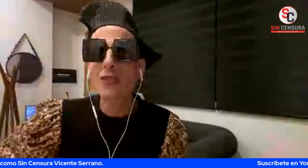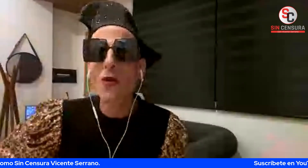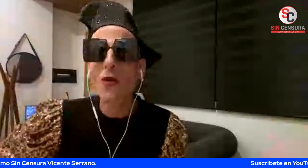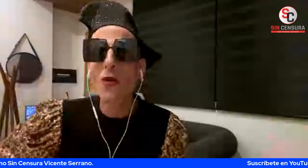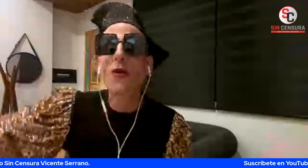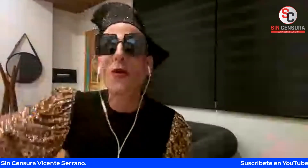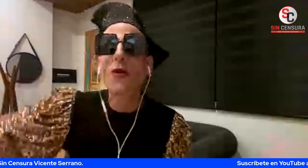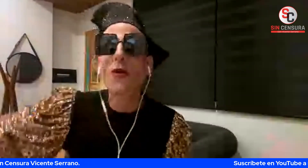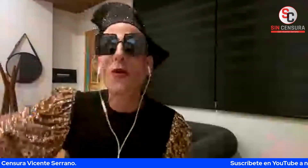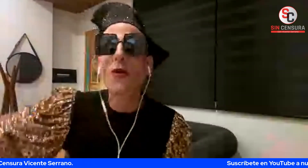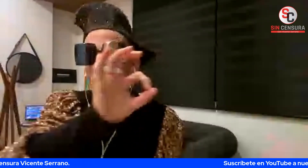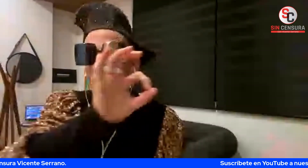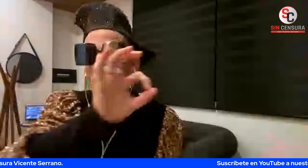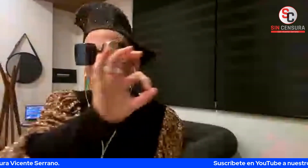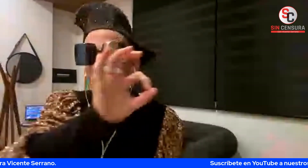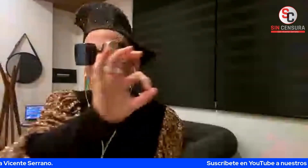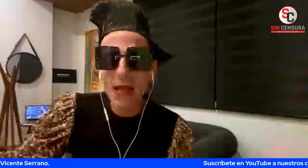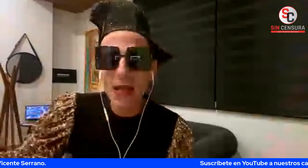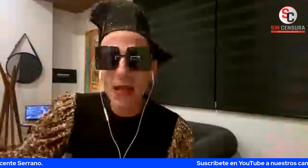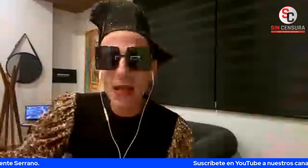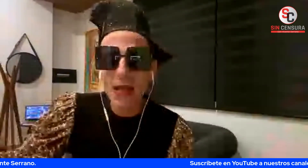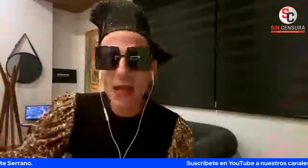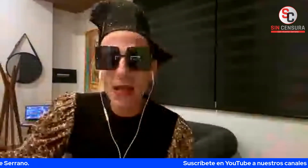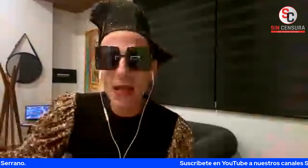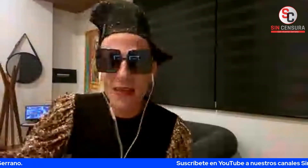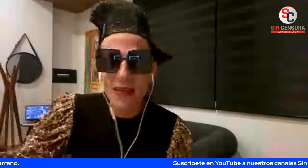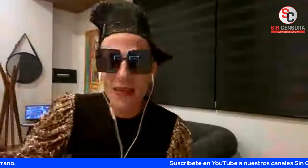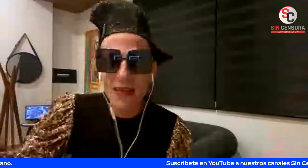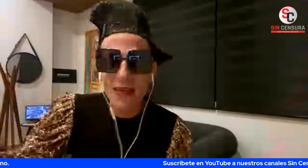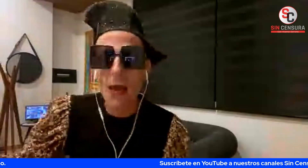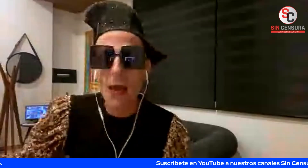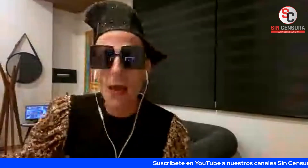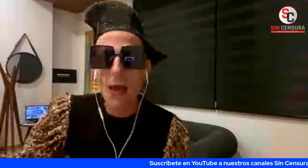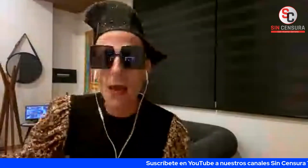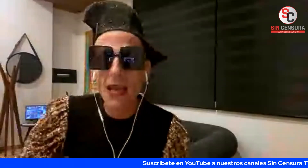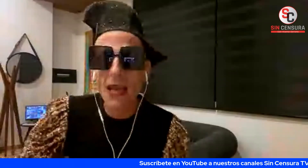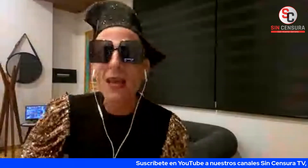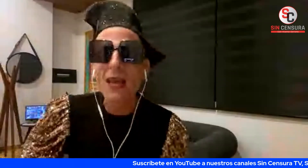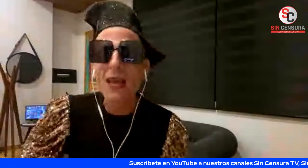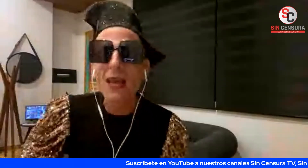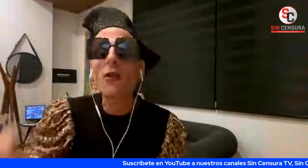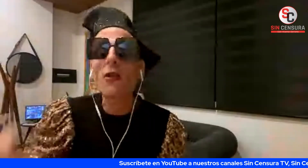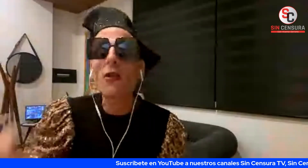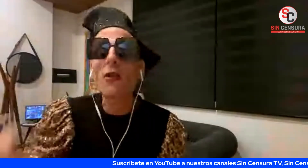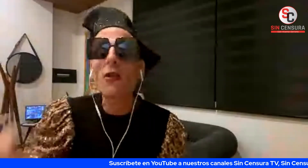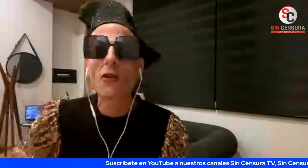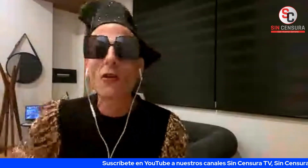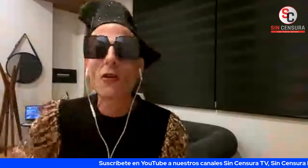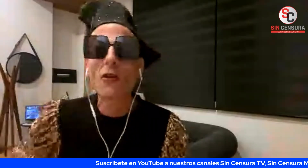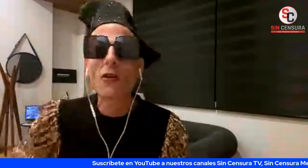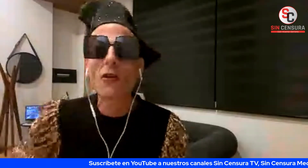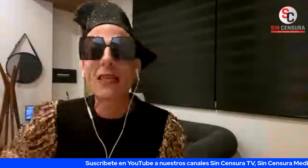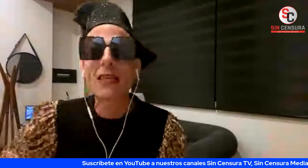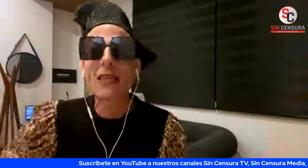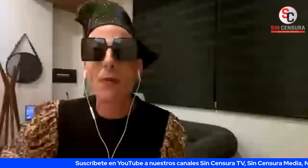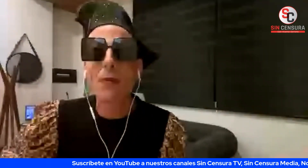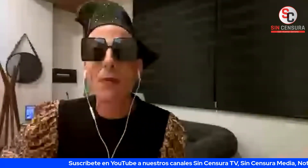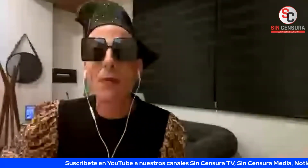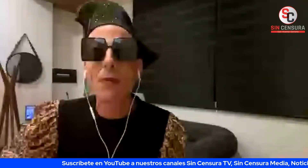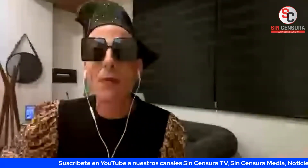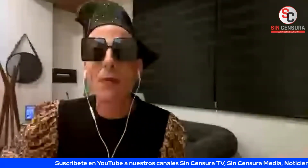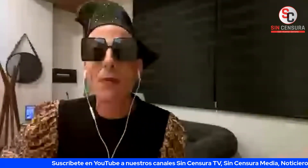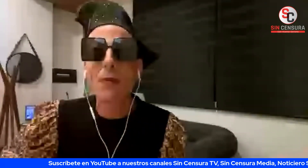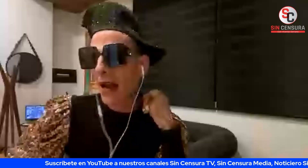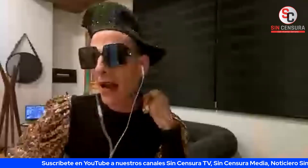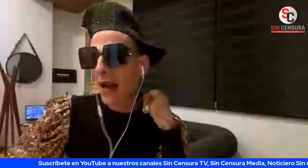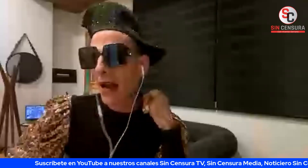no se le cayó? Y México, después históricamente de que nadie nunca había pasado en el país, tuvo trimestres donde creció más el PIB de